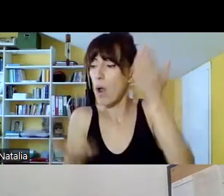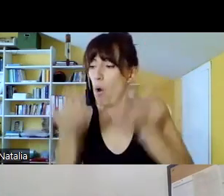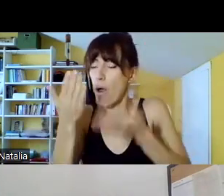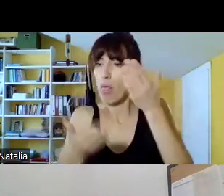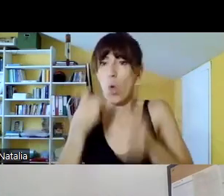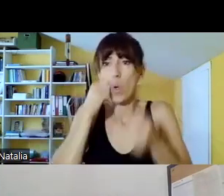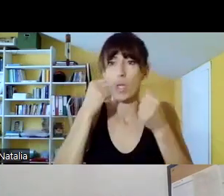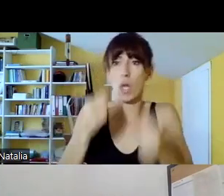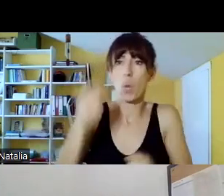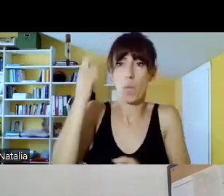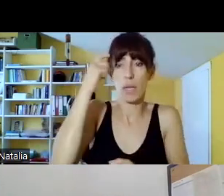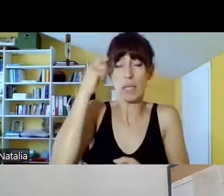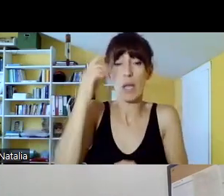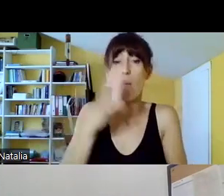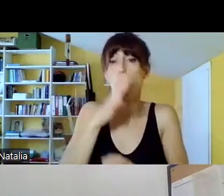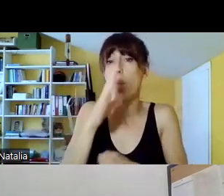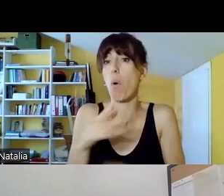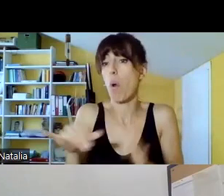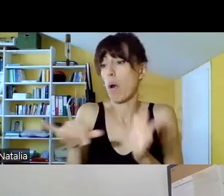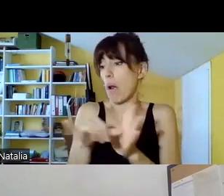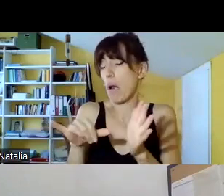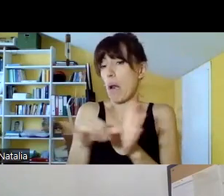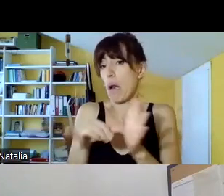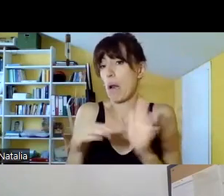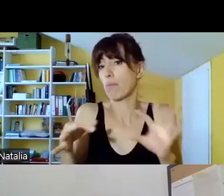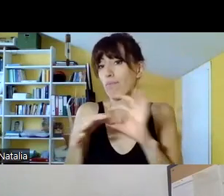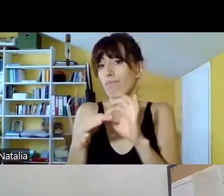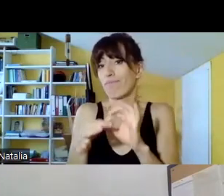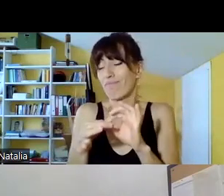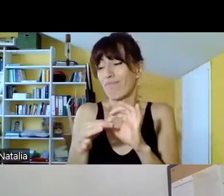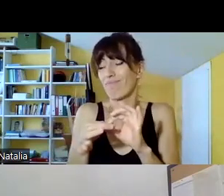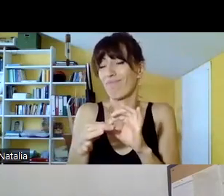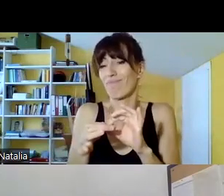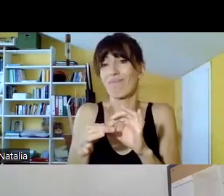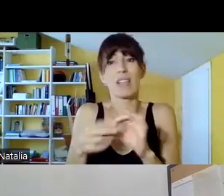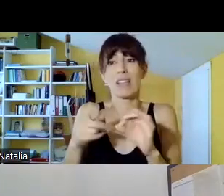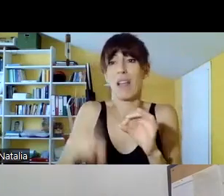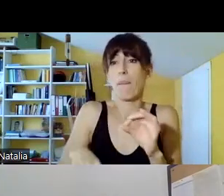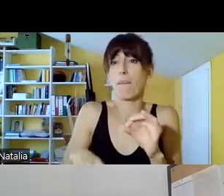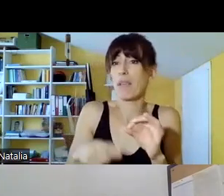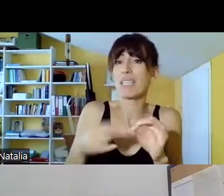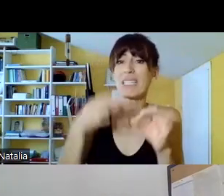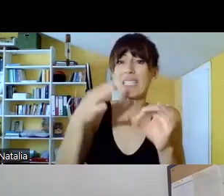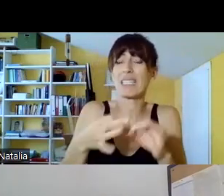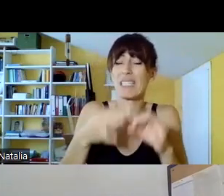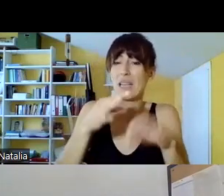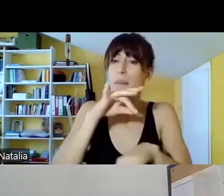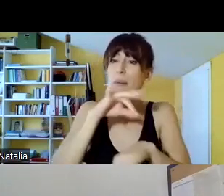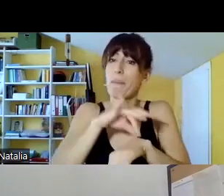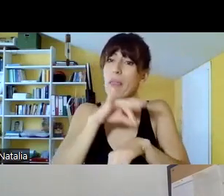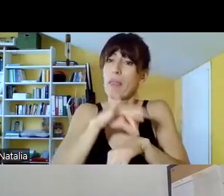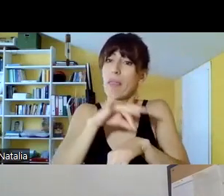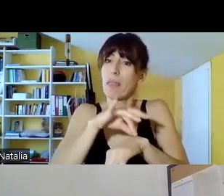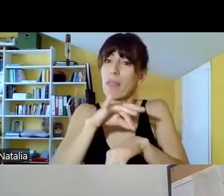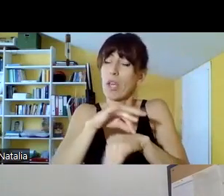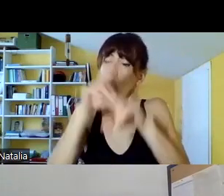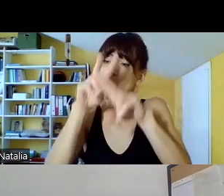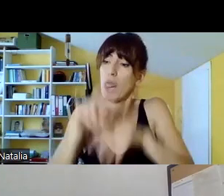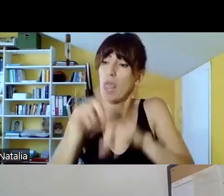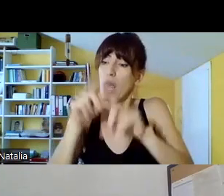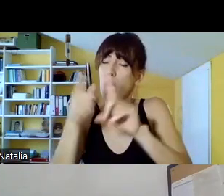existir una estrecha relación entre los mandatos normativos de género y la descripción clínica de los